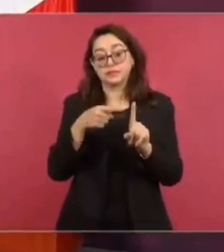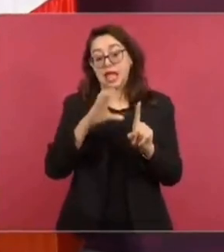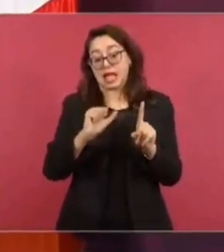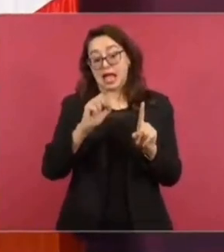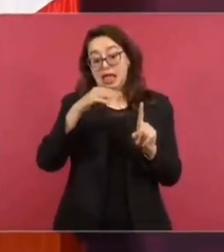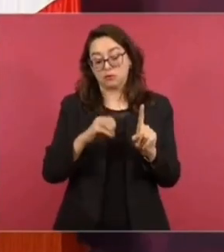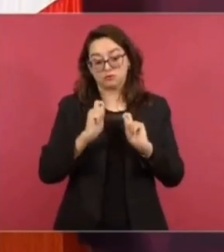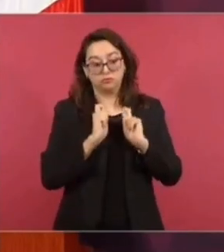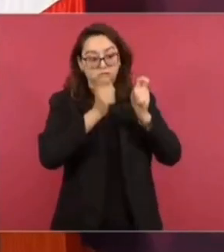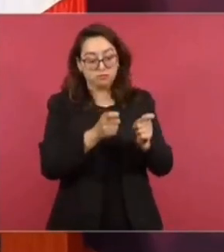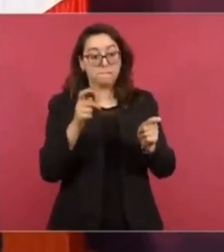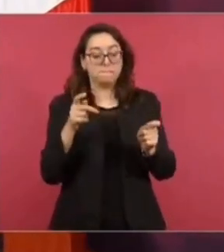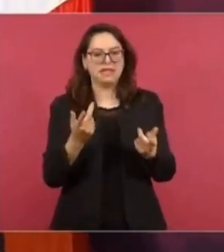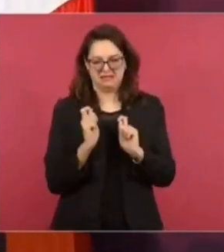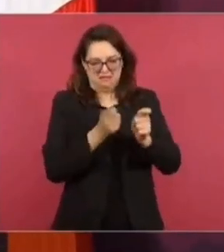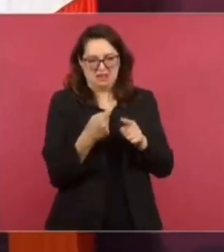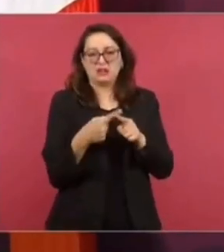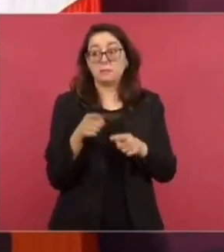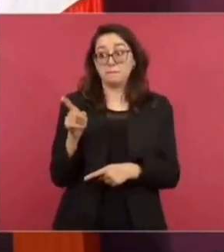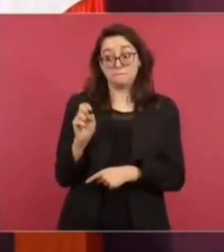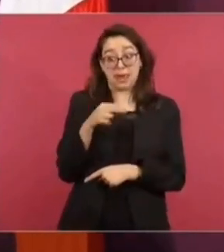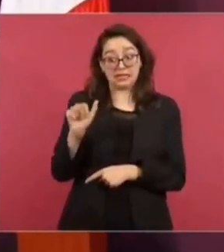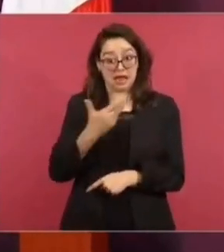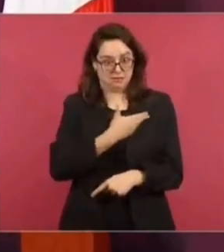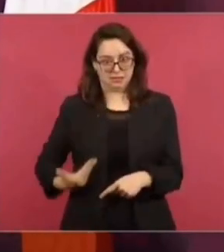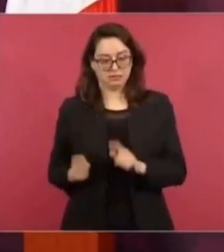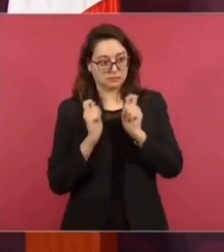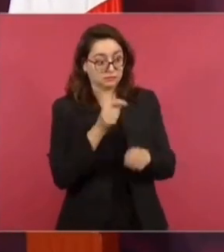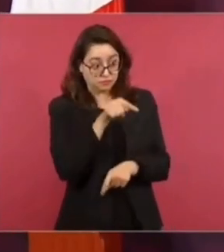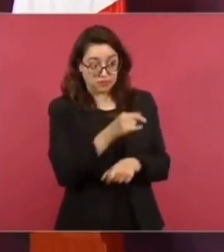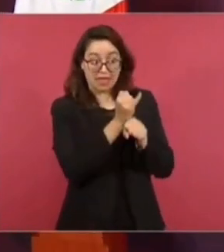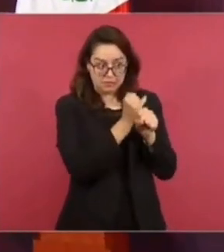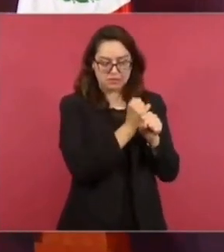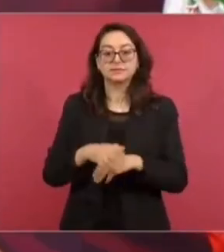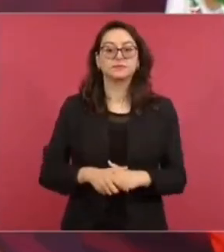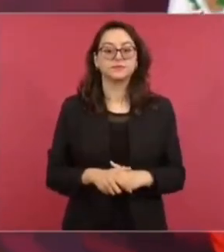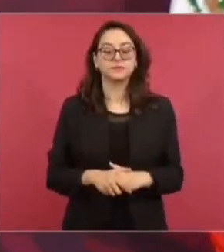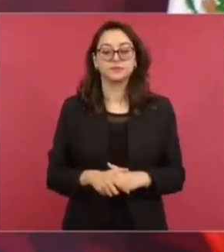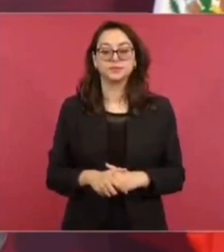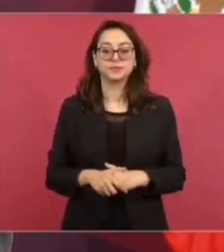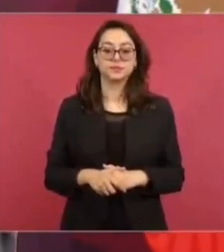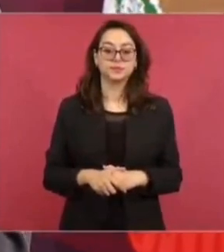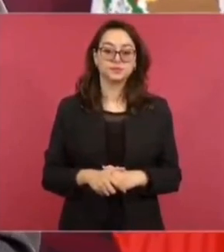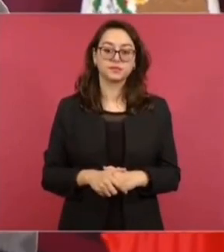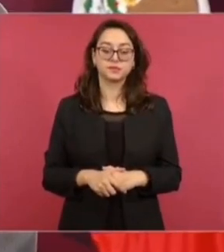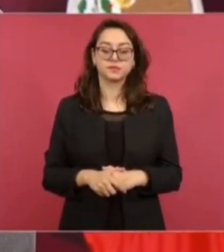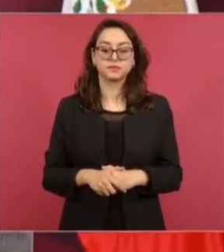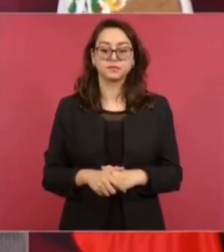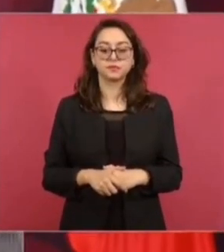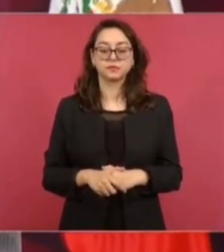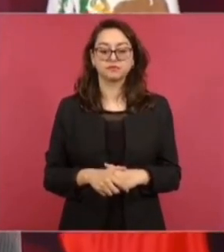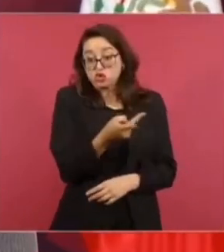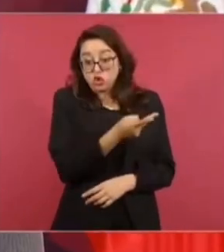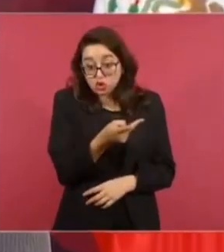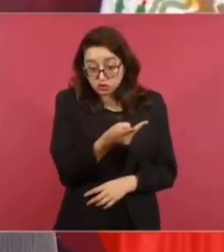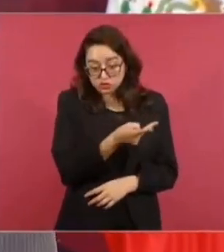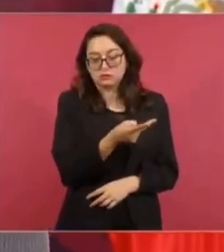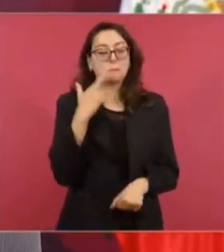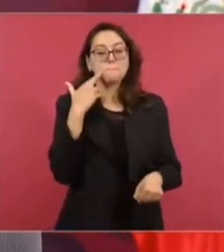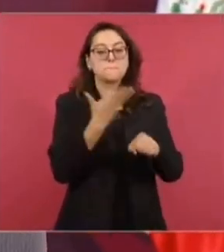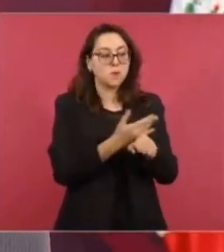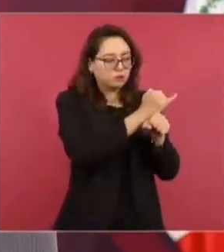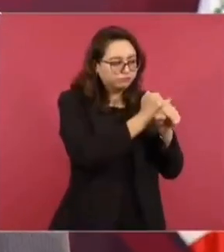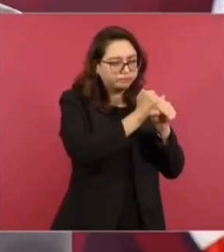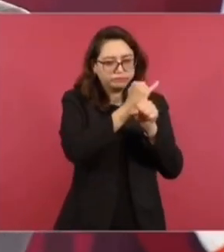como el responsable de la investigación. Y él incluso lo acepta, él y Tomás Herón.